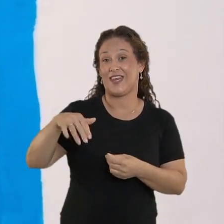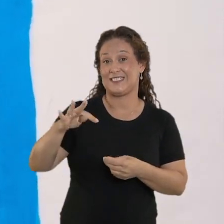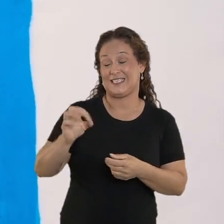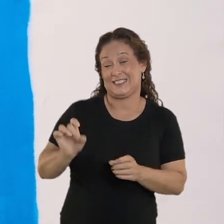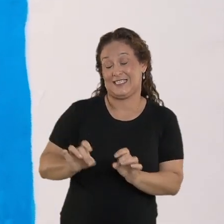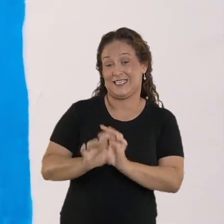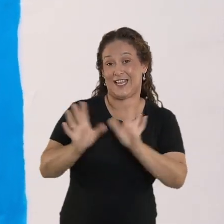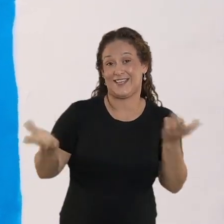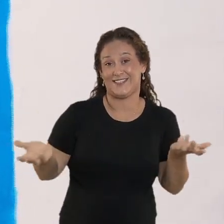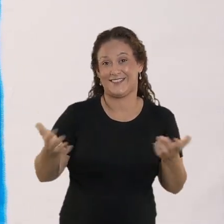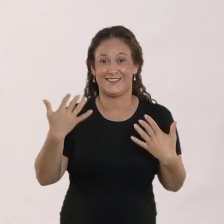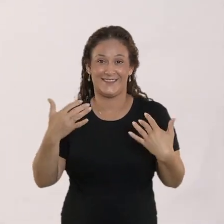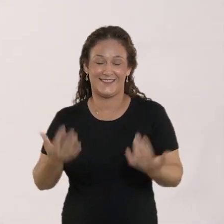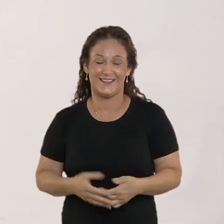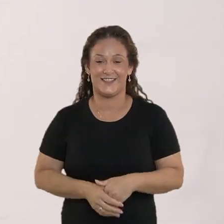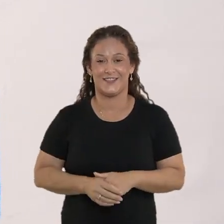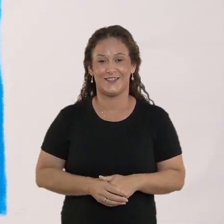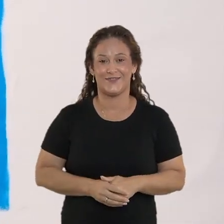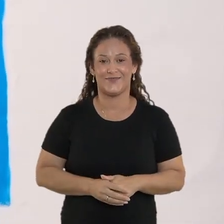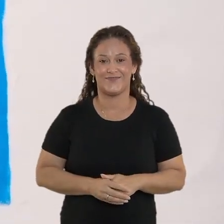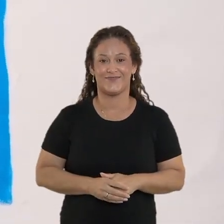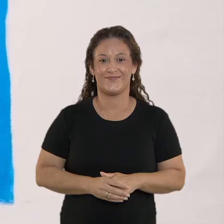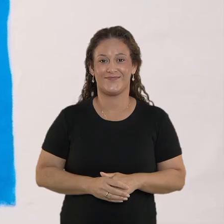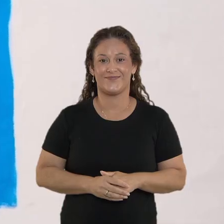Con Anita, claro.